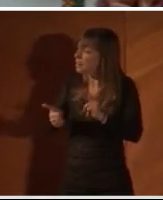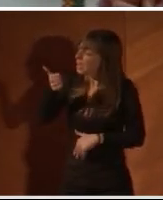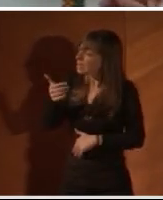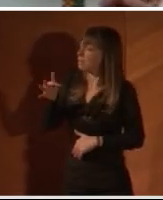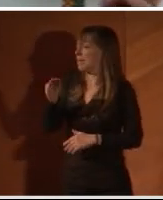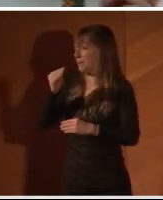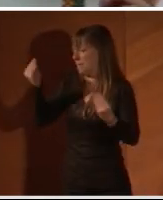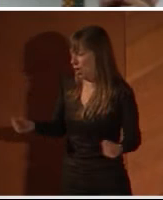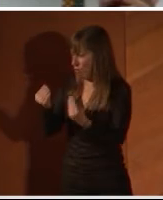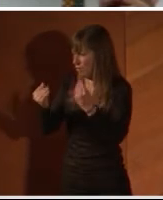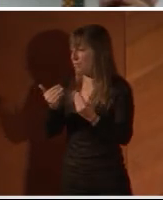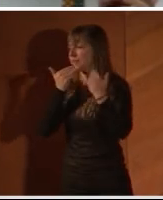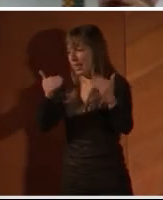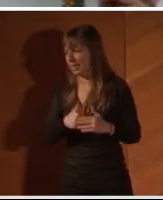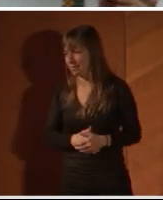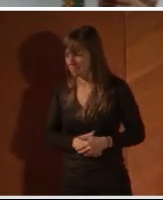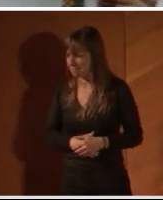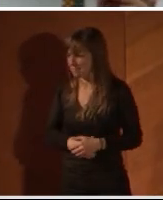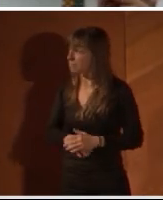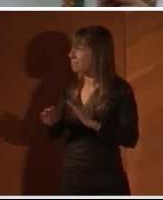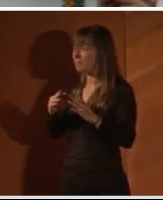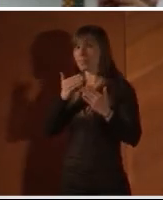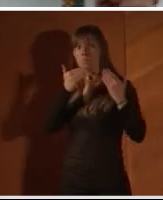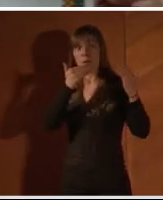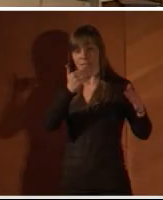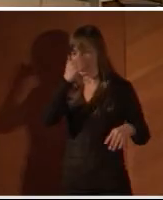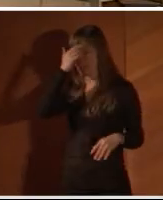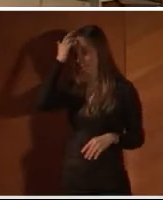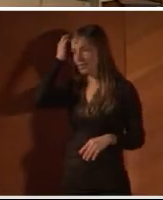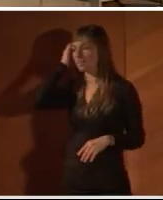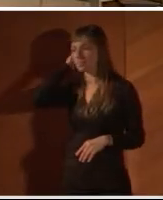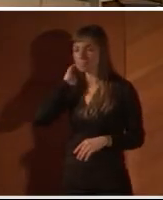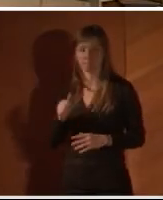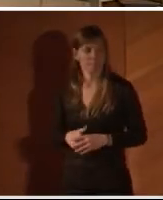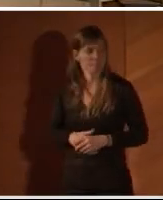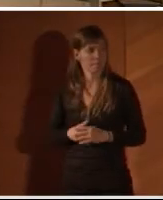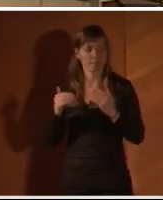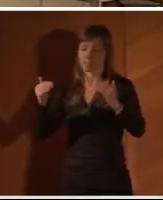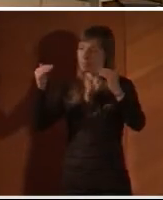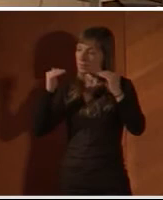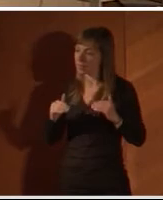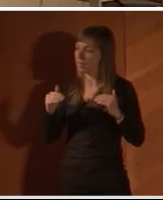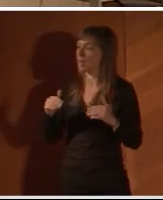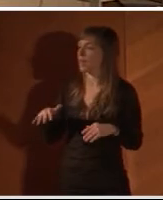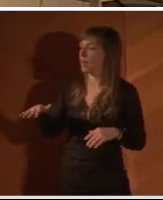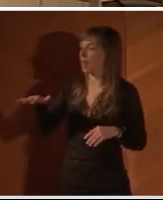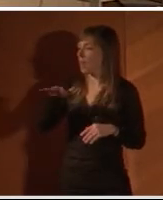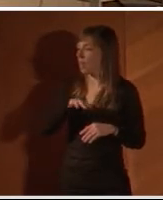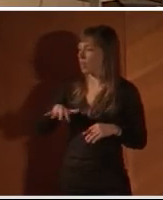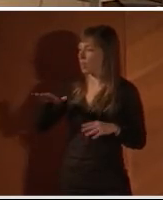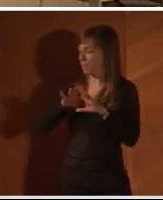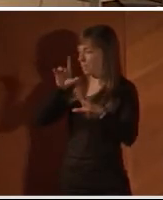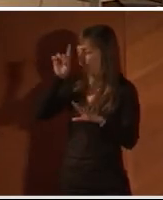gracias. Muchas gracias, Miquel Forns, por tu entusiasmo. Vamos con Talamanca del Jarama.